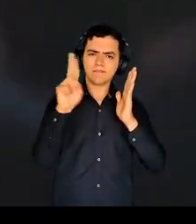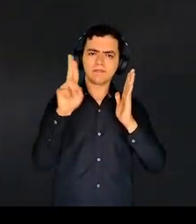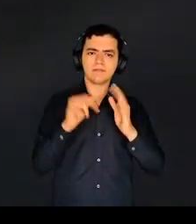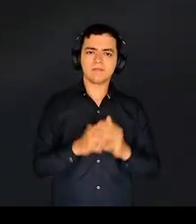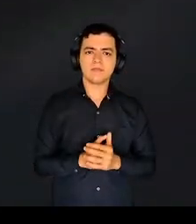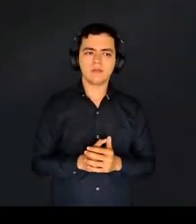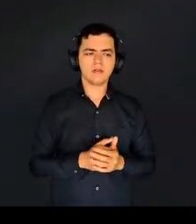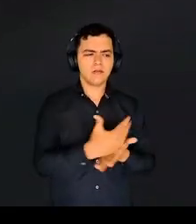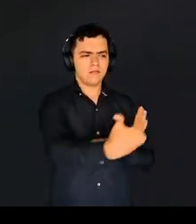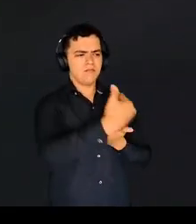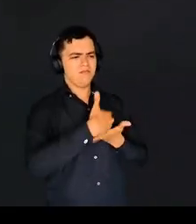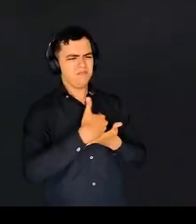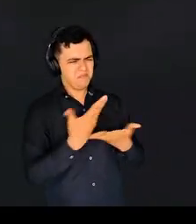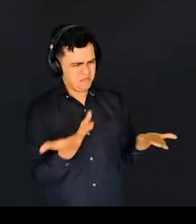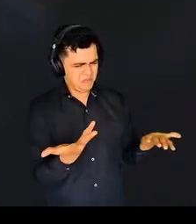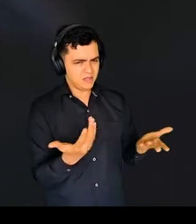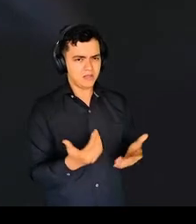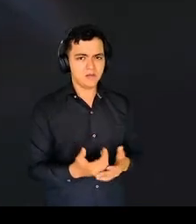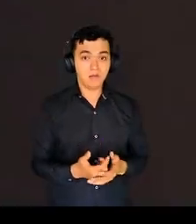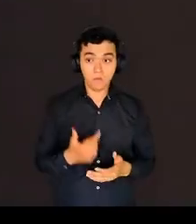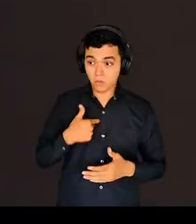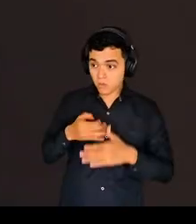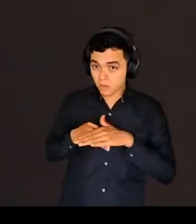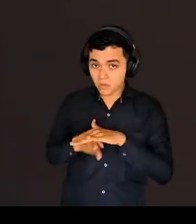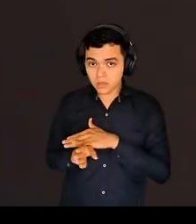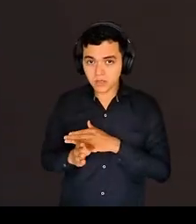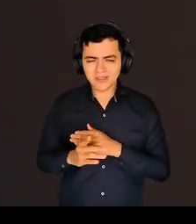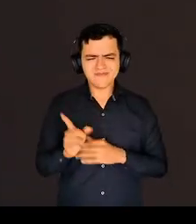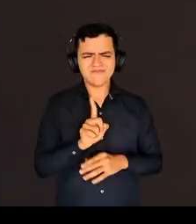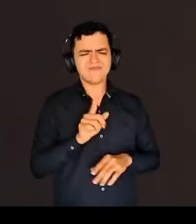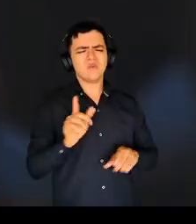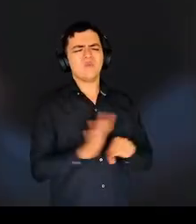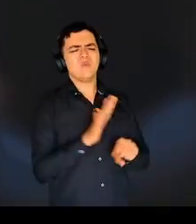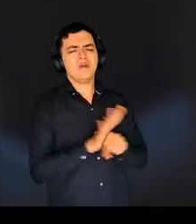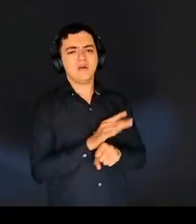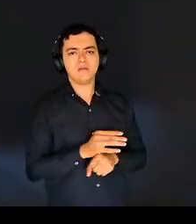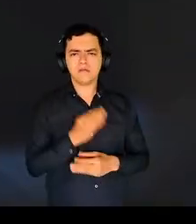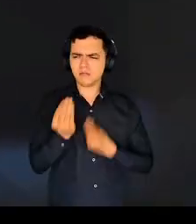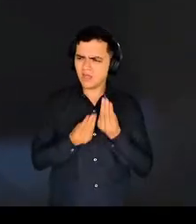Felices aquí. ¿Puedo pasar? Estoy ocupado. ¿Qué haces?